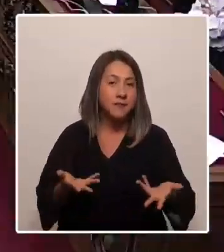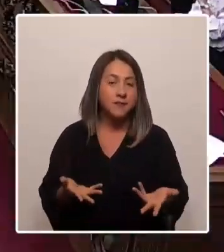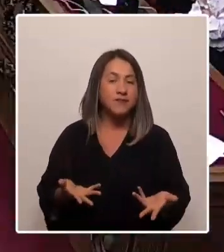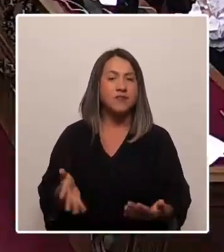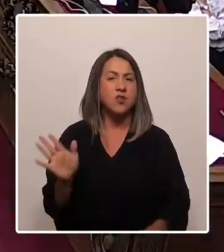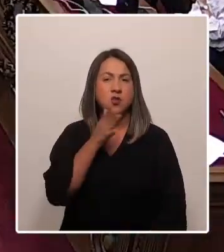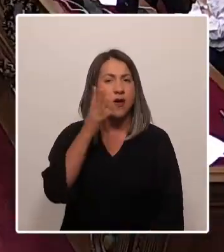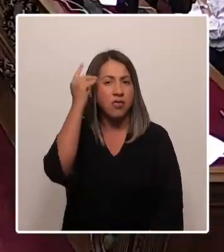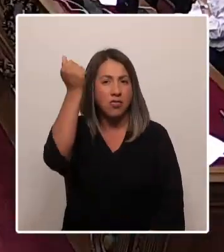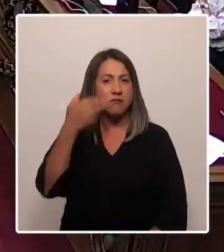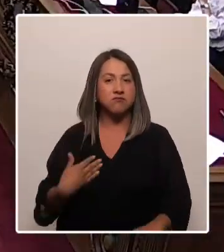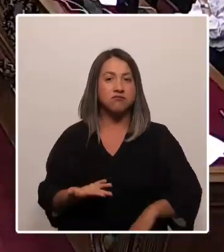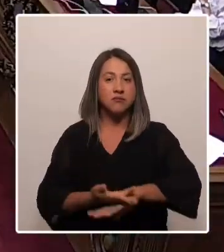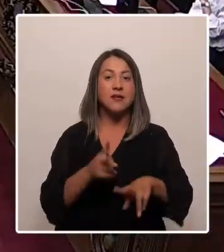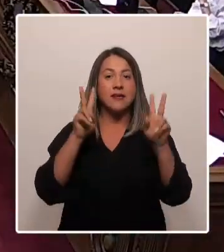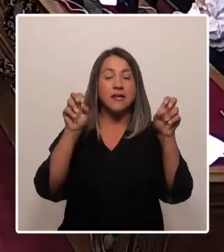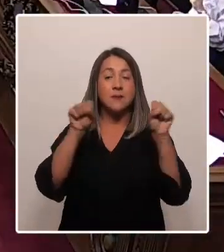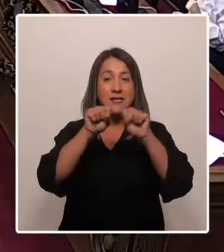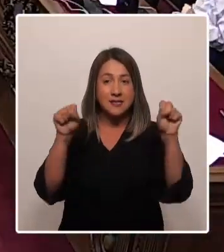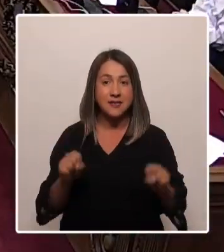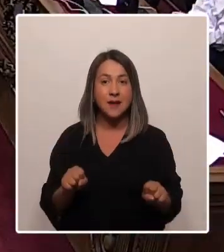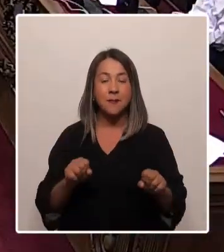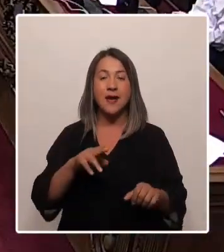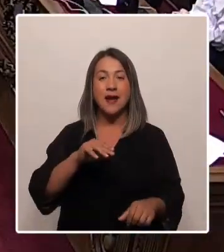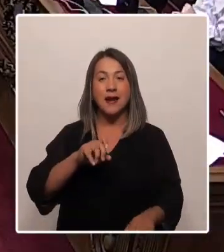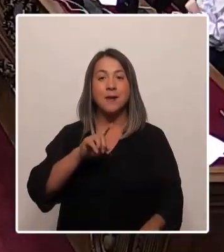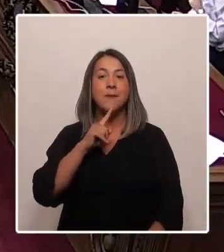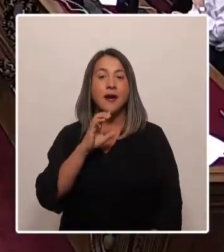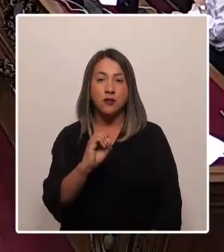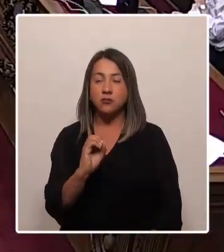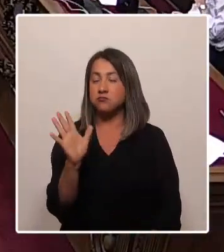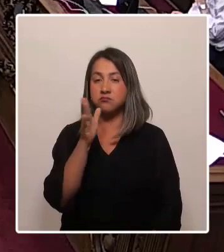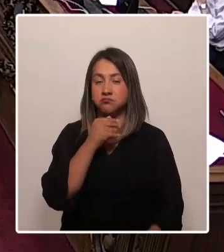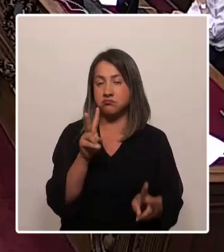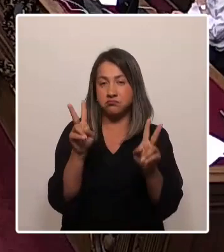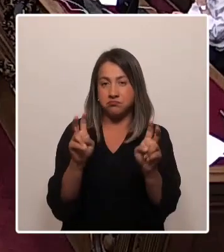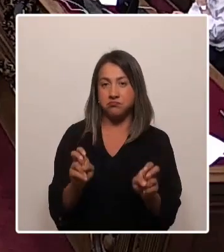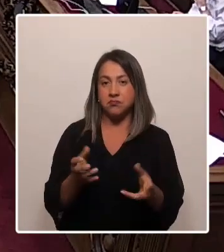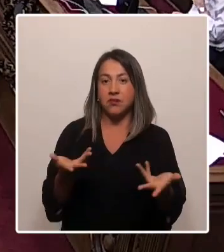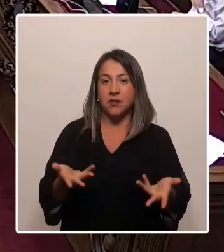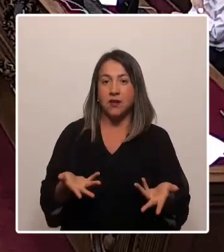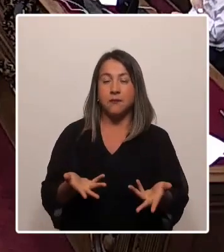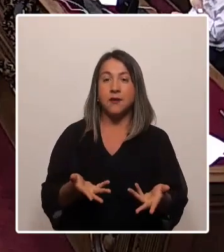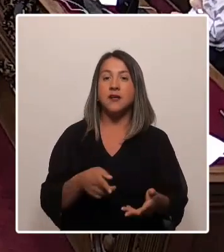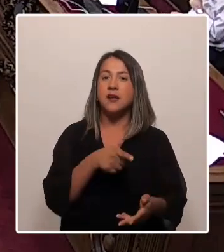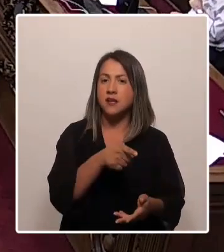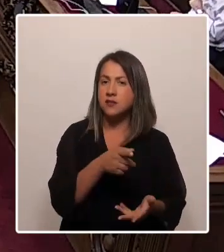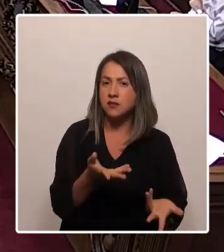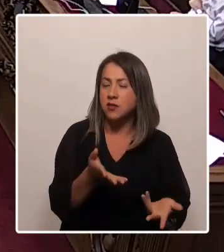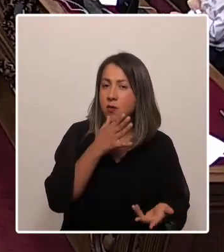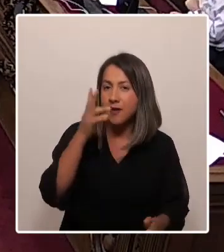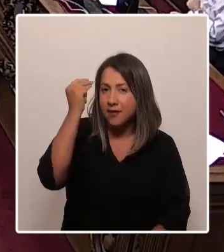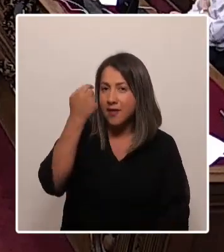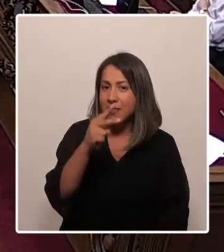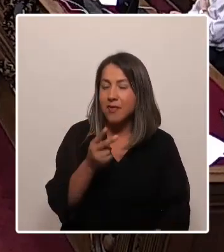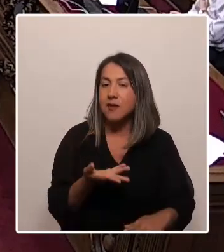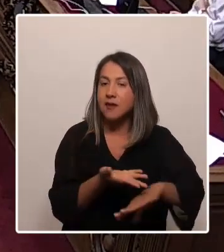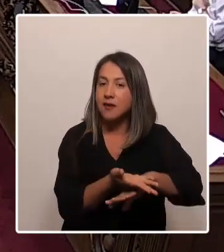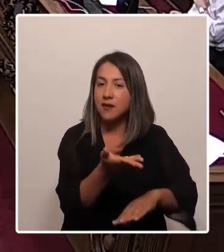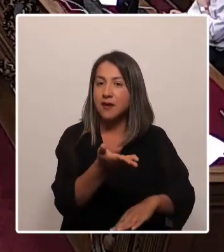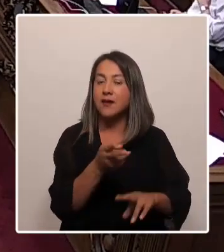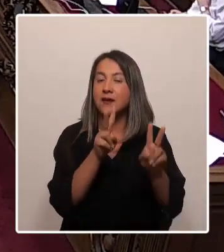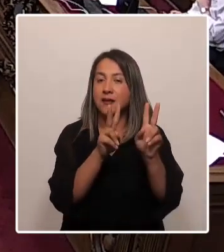en torno al sistema de reparto, no hay iniciativa en torno a expropiar fondos de pensiones y no hay iniciativa en torno a lo que se refiere a la